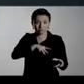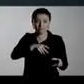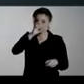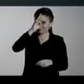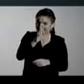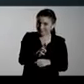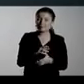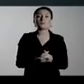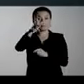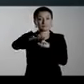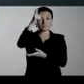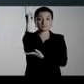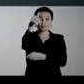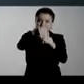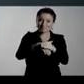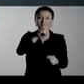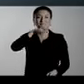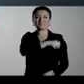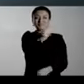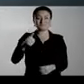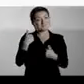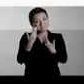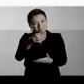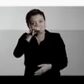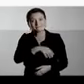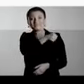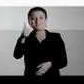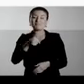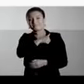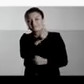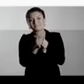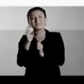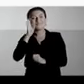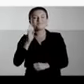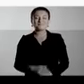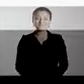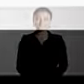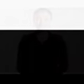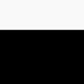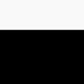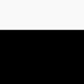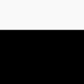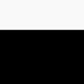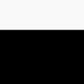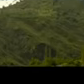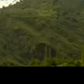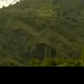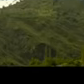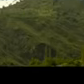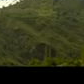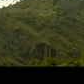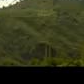chilenas. Este 15 de diciembre, vota por el Chile de todos. Para un Chile de todos, todos con Michelle.